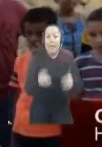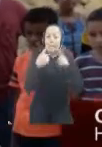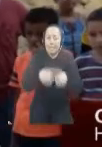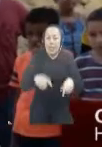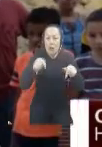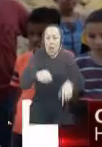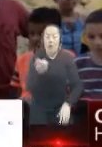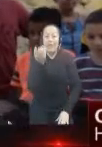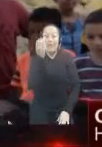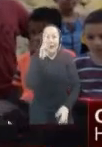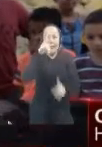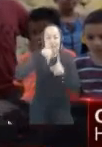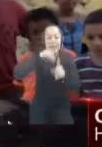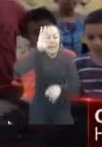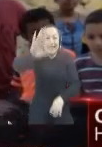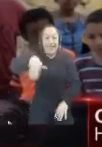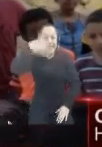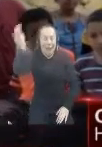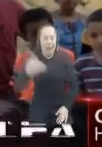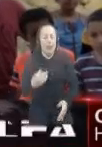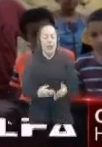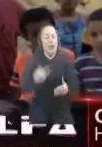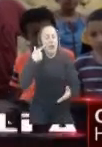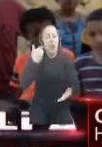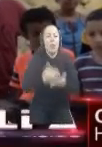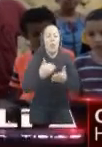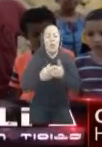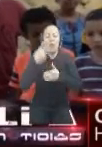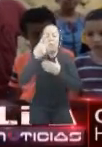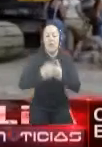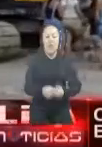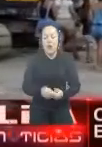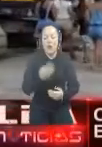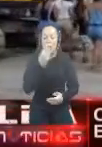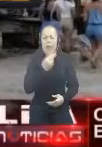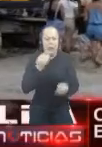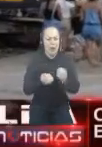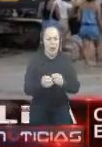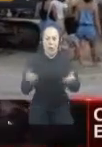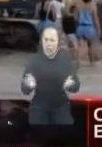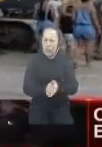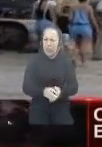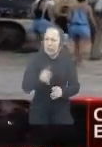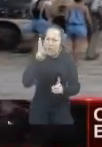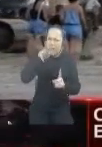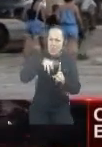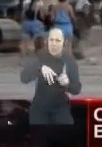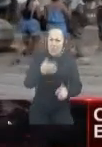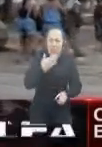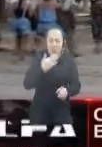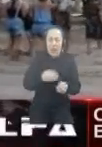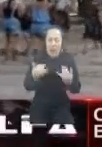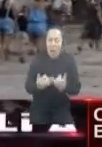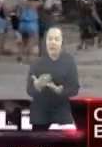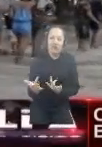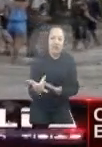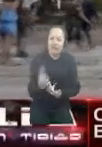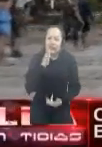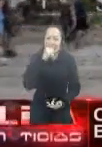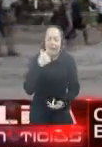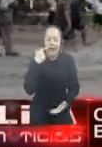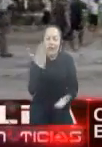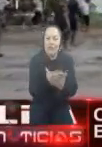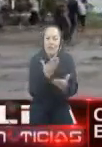13 meses después de ese compromiso, cuando todos sabemos que un avalúo no tarda más allá de 3 meses, no hemos recibido ninguna